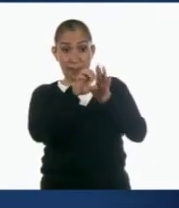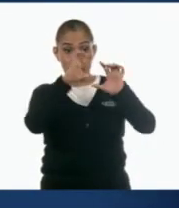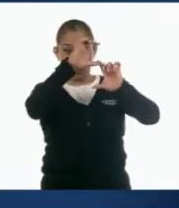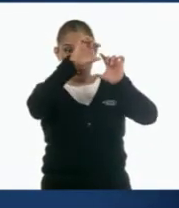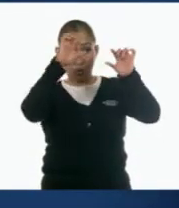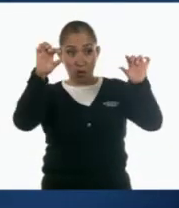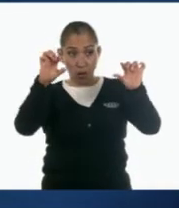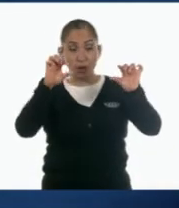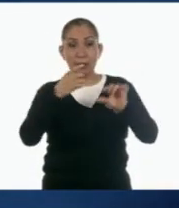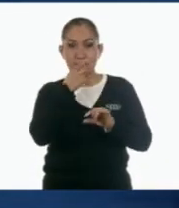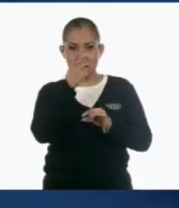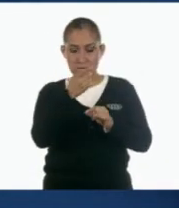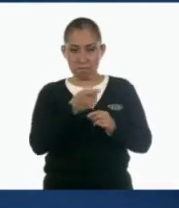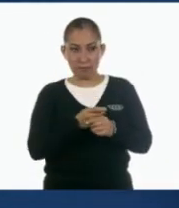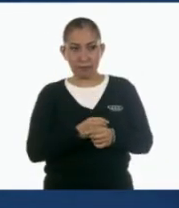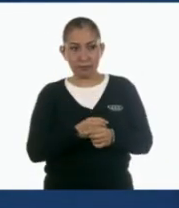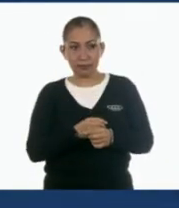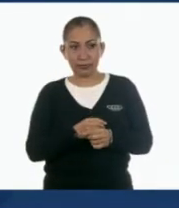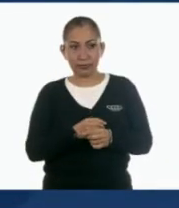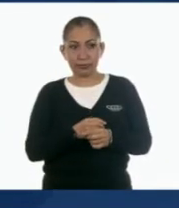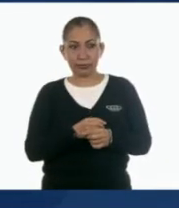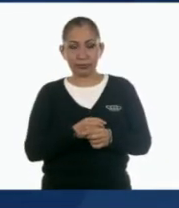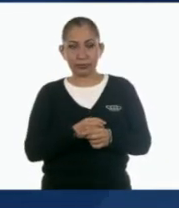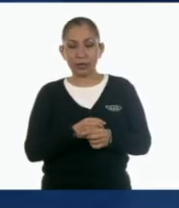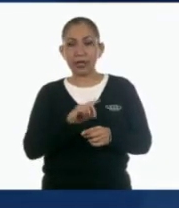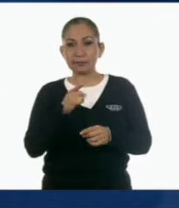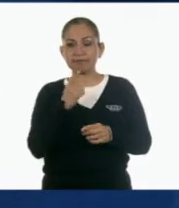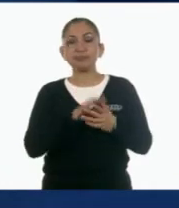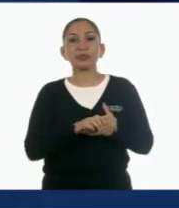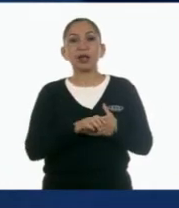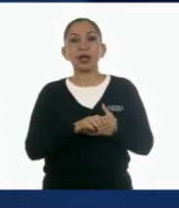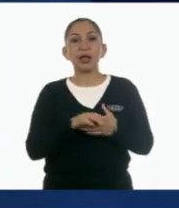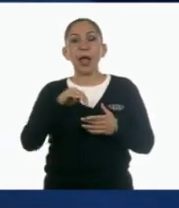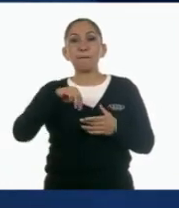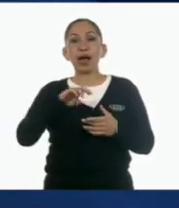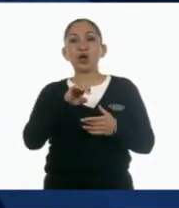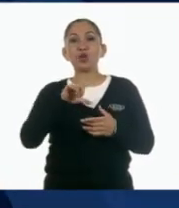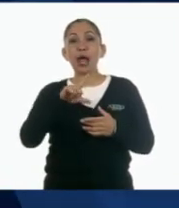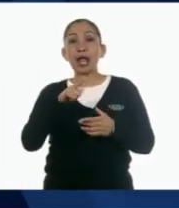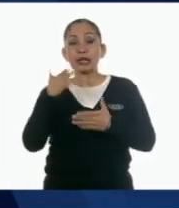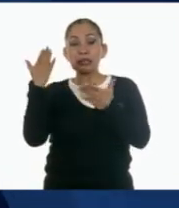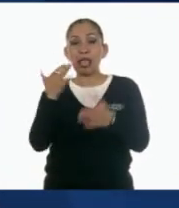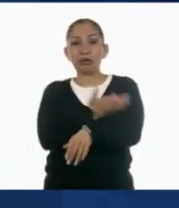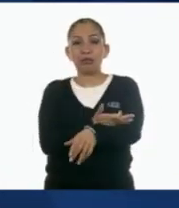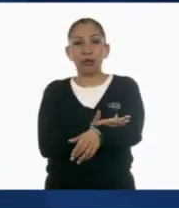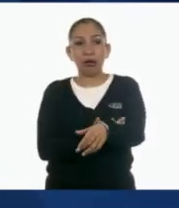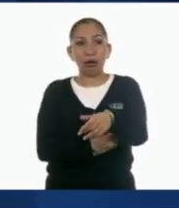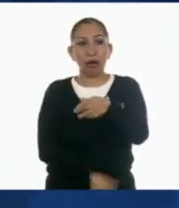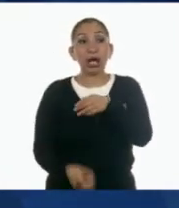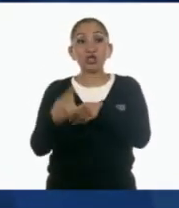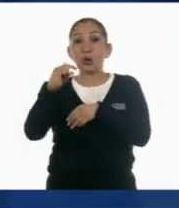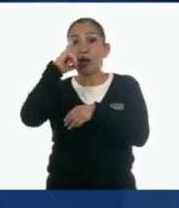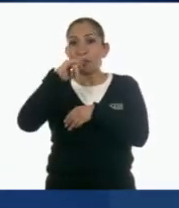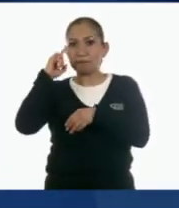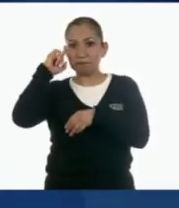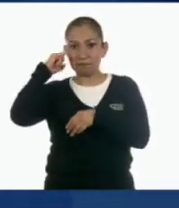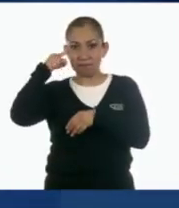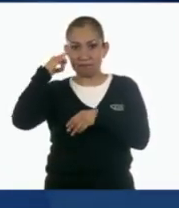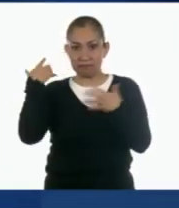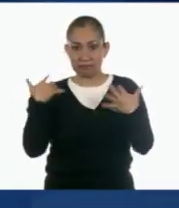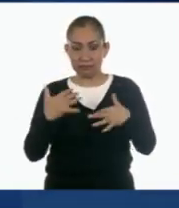se los voy a mencionar. Y son: Manuel llegó tarde y su jefe se